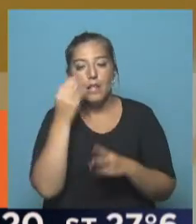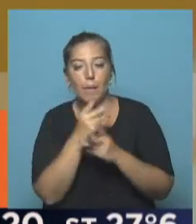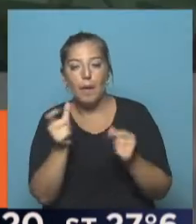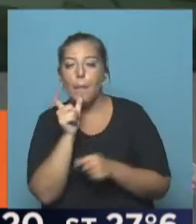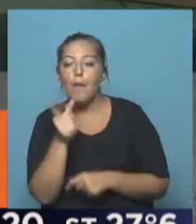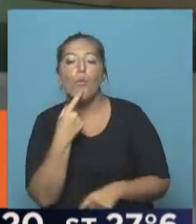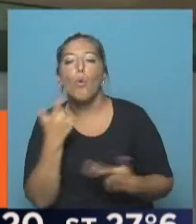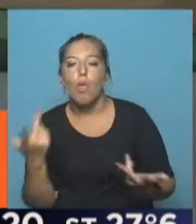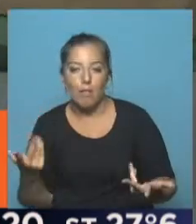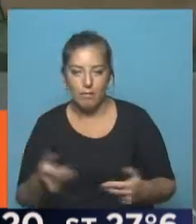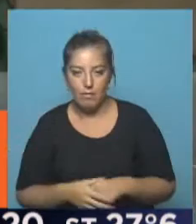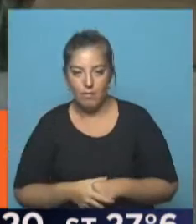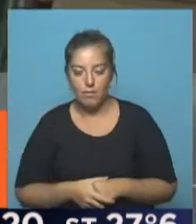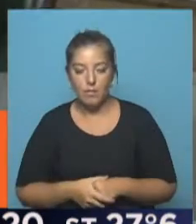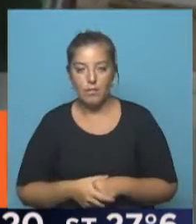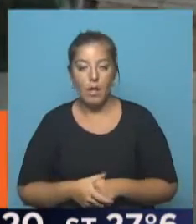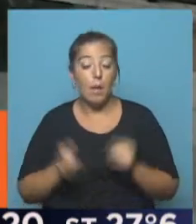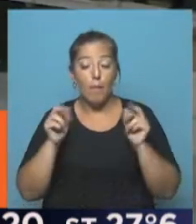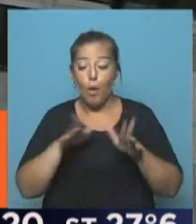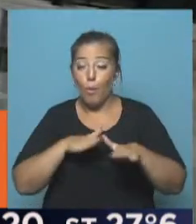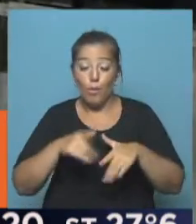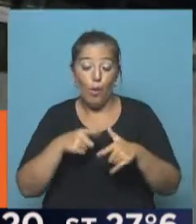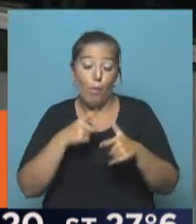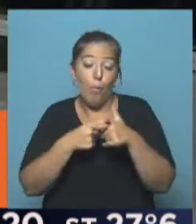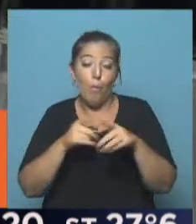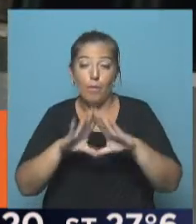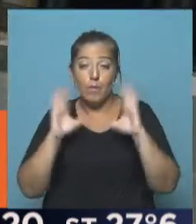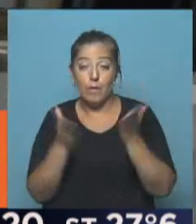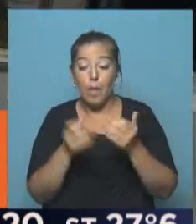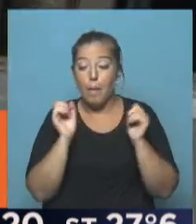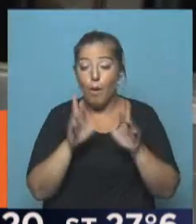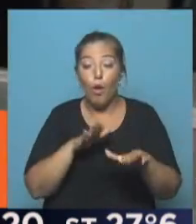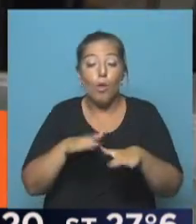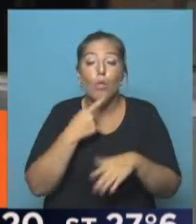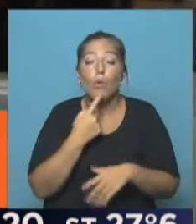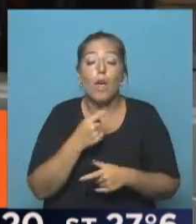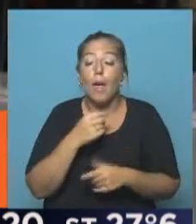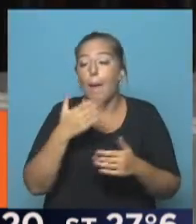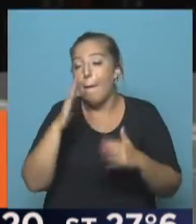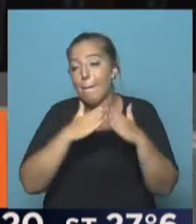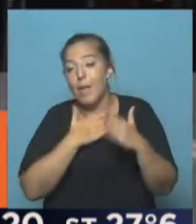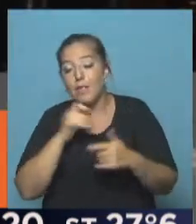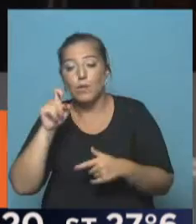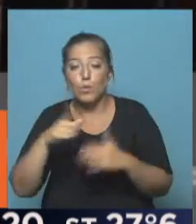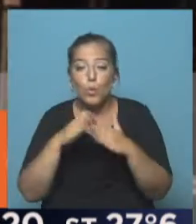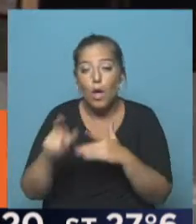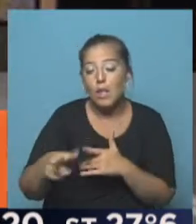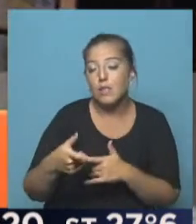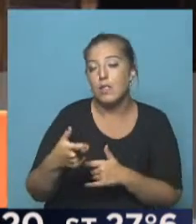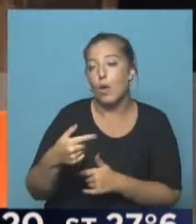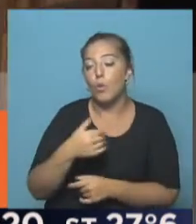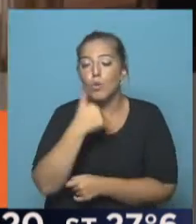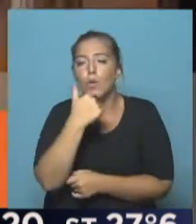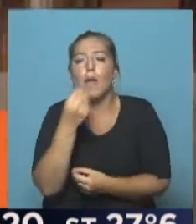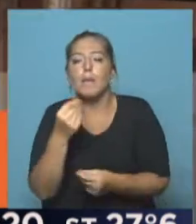palabra incertidumbre. Claro. Es que es el peor escenario en política internacional. Sin duda. Es el peor escenario en mi casa, en la tuya. Uno no sabe qué va a